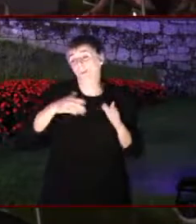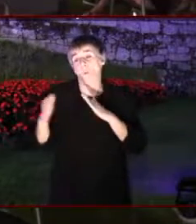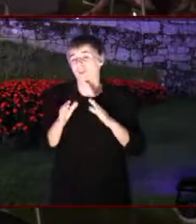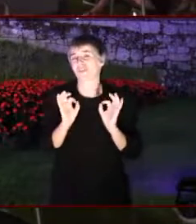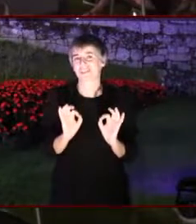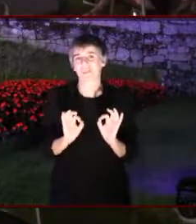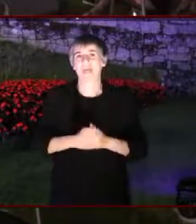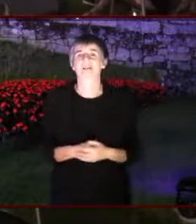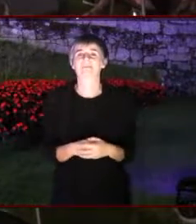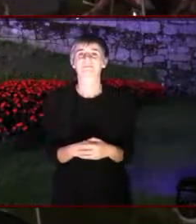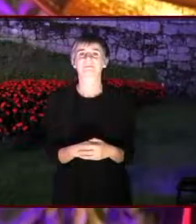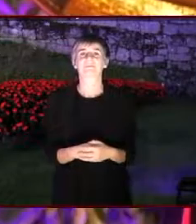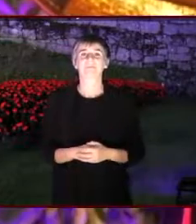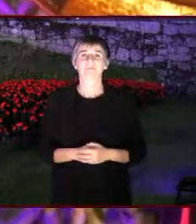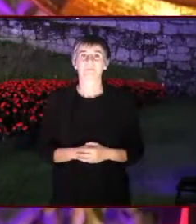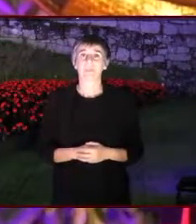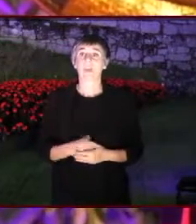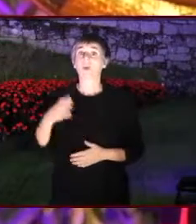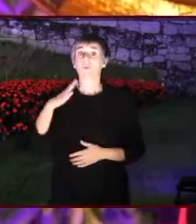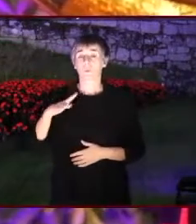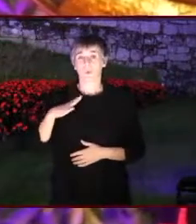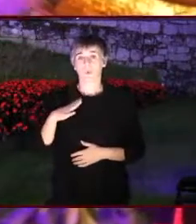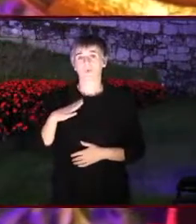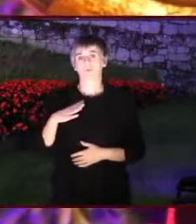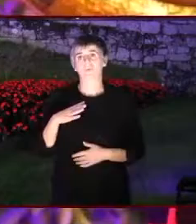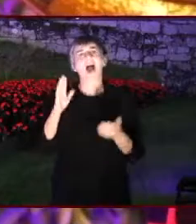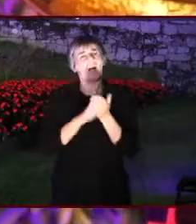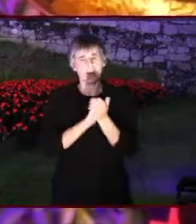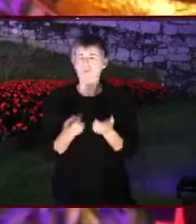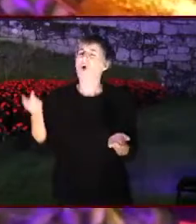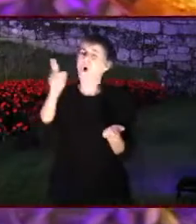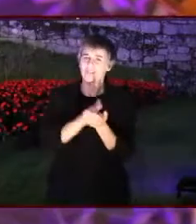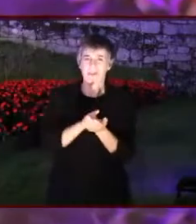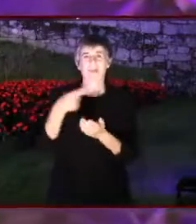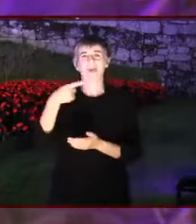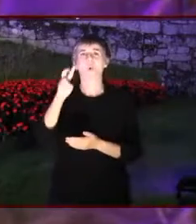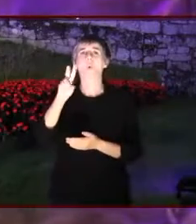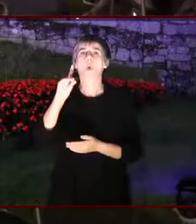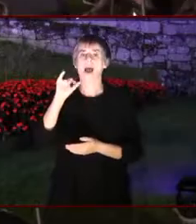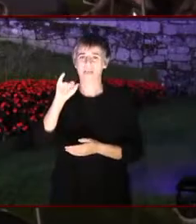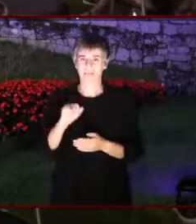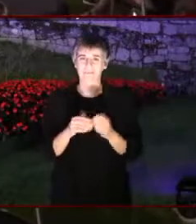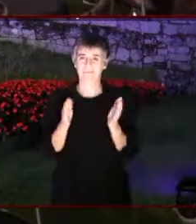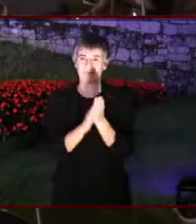especial hoxe. Por favor, outro fortísimo aplauso para Wadi.